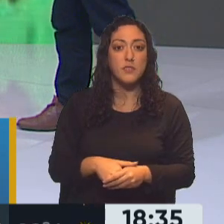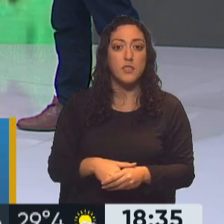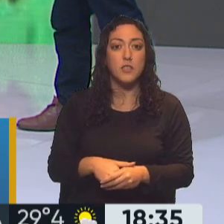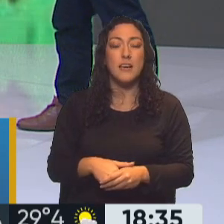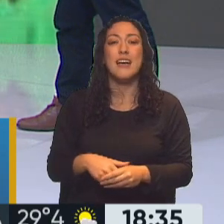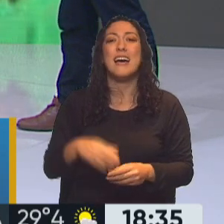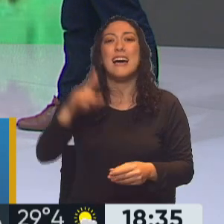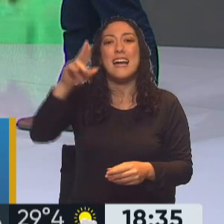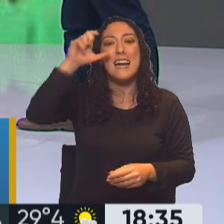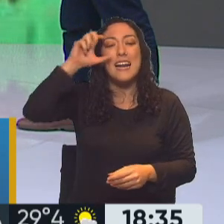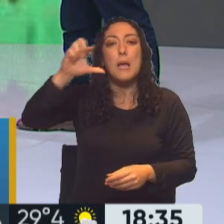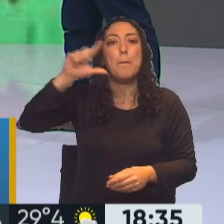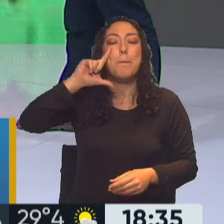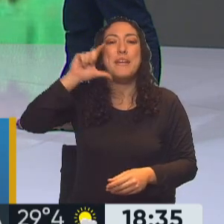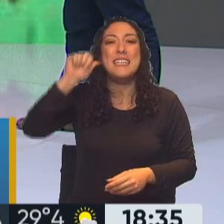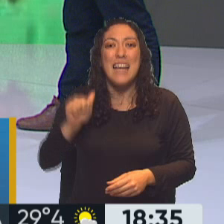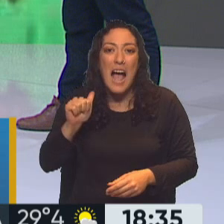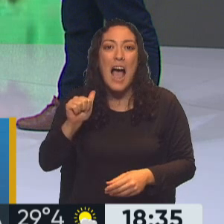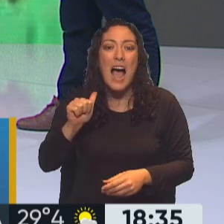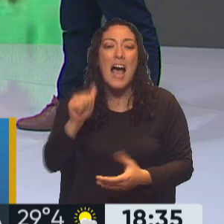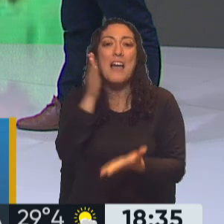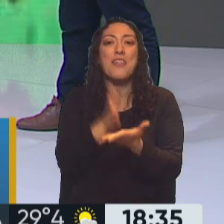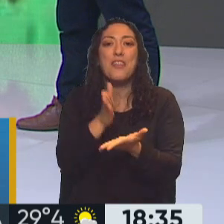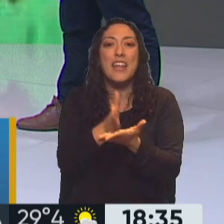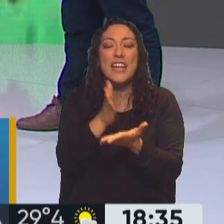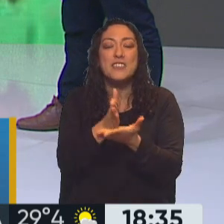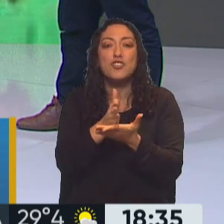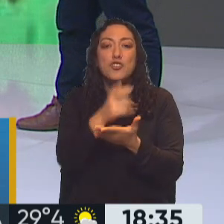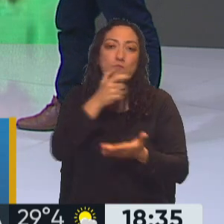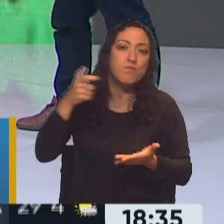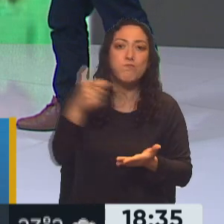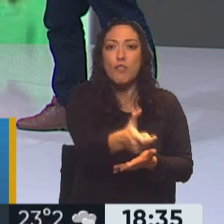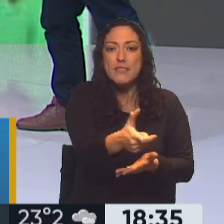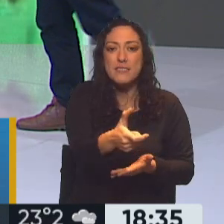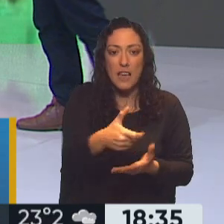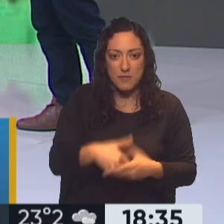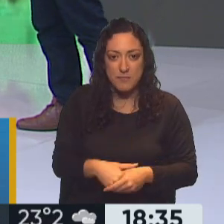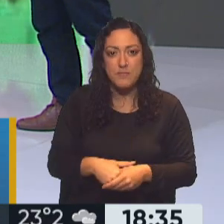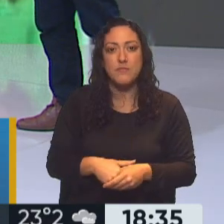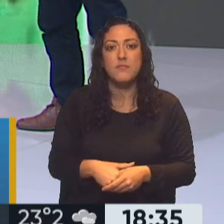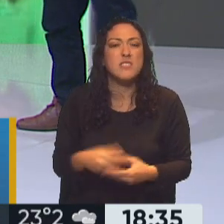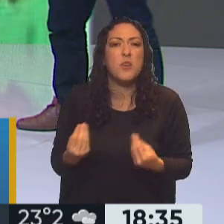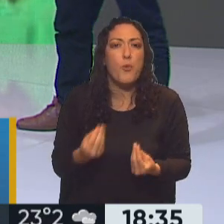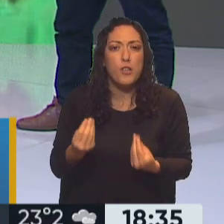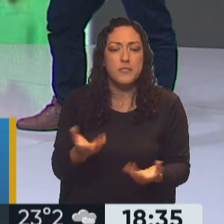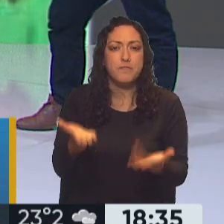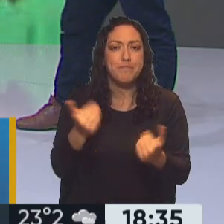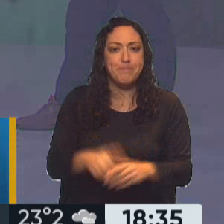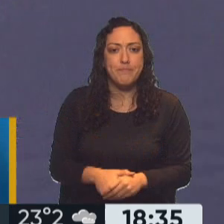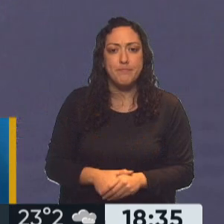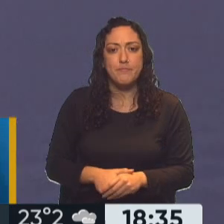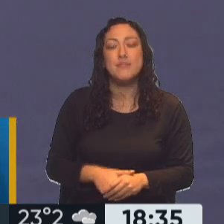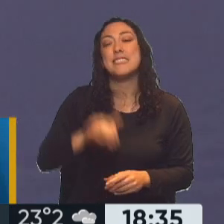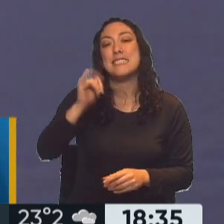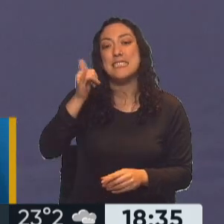a réplica, ese botón rojo, donde cada uno tendrá y le puede responder. Te escuchamos. Sí,